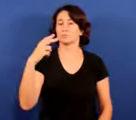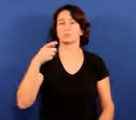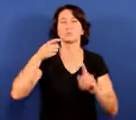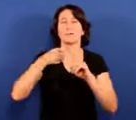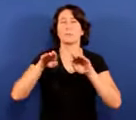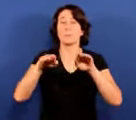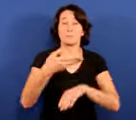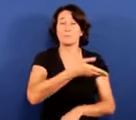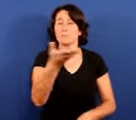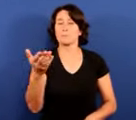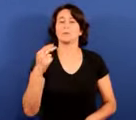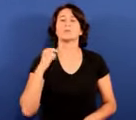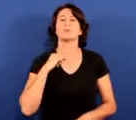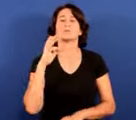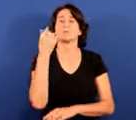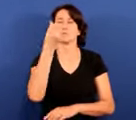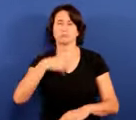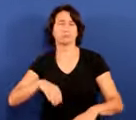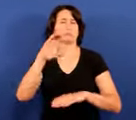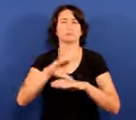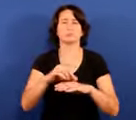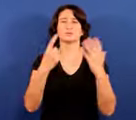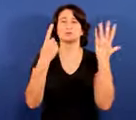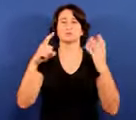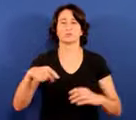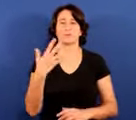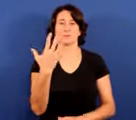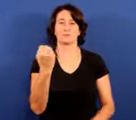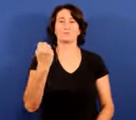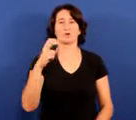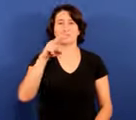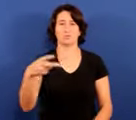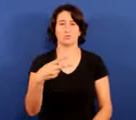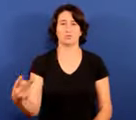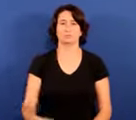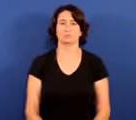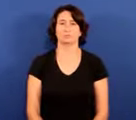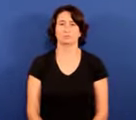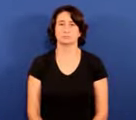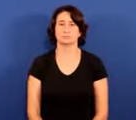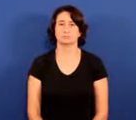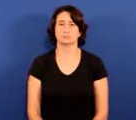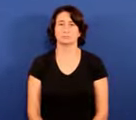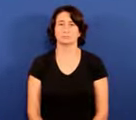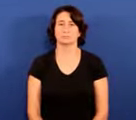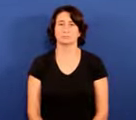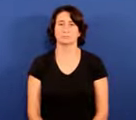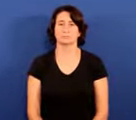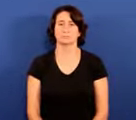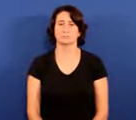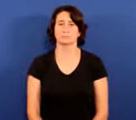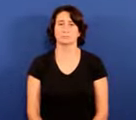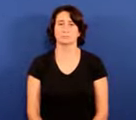infraestructuras y servicios necesarios. Tal y como ha indicado el diputado foral de Medio Ambiente, Josu Madariaga, el balance es